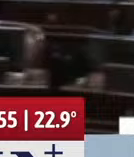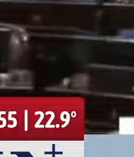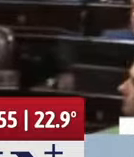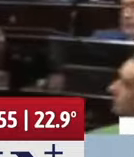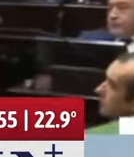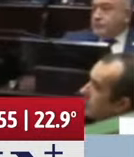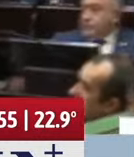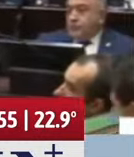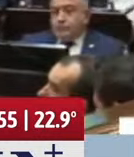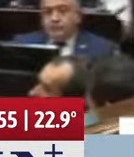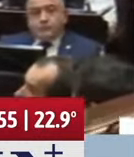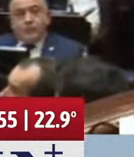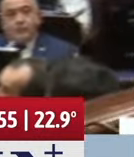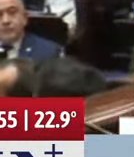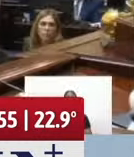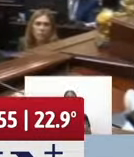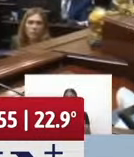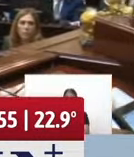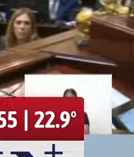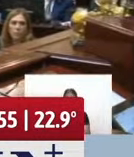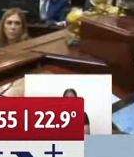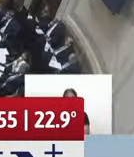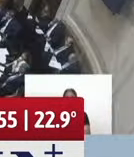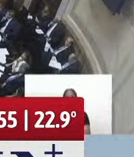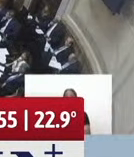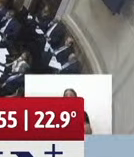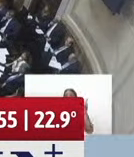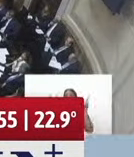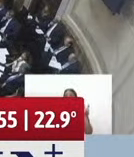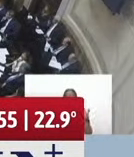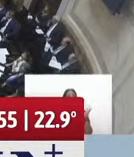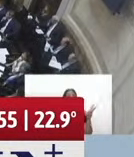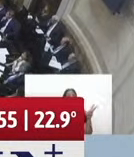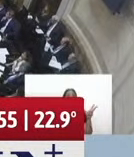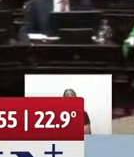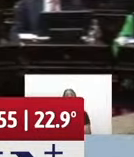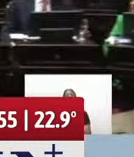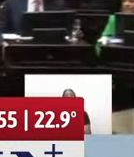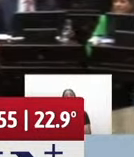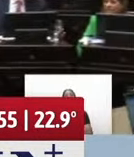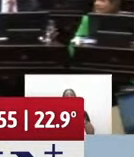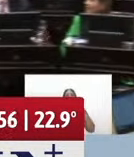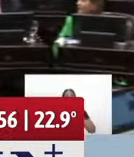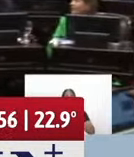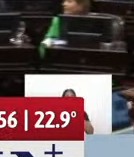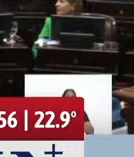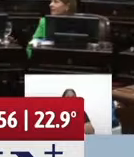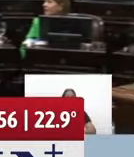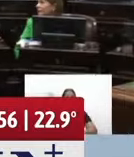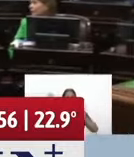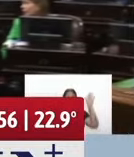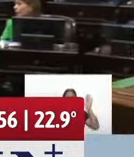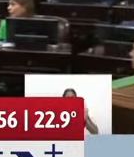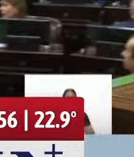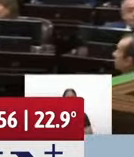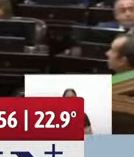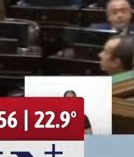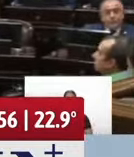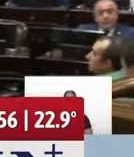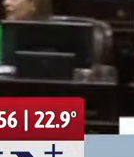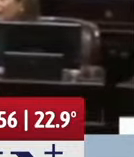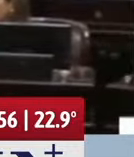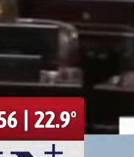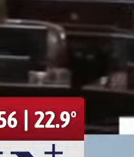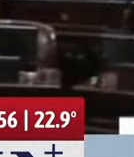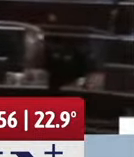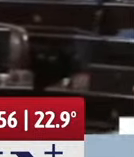lógicas, ¿no? Uh-huh. Porque, por ejemplo, el presidente de la Cámara de Diputados obviamente lo eligen los propios diputados, es un par, ¿no? Ese